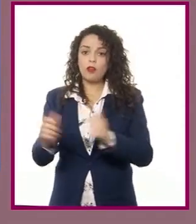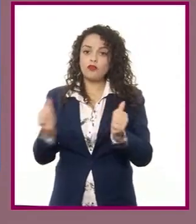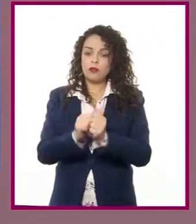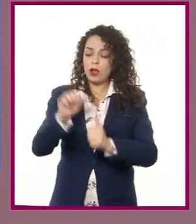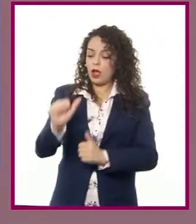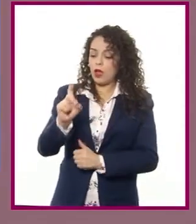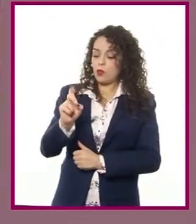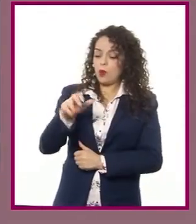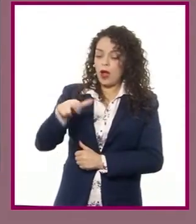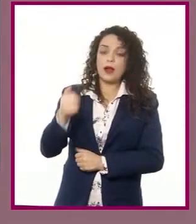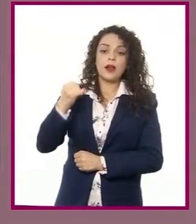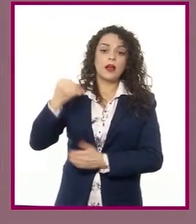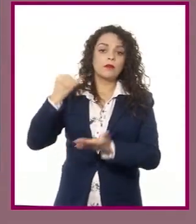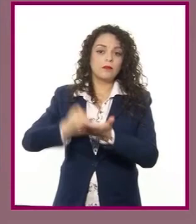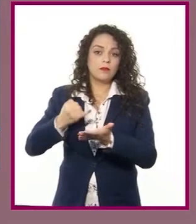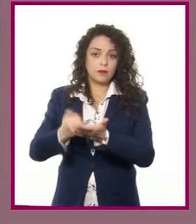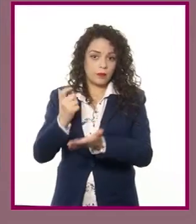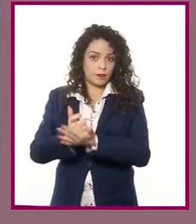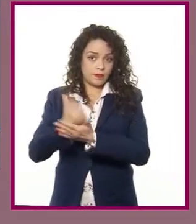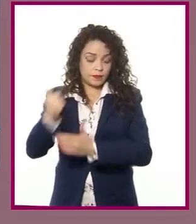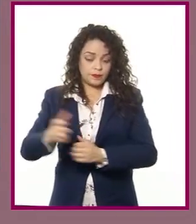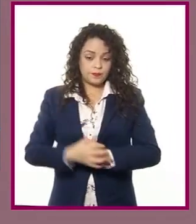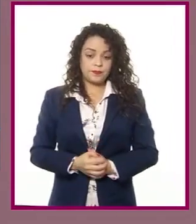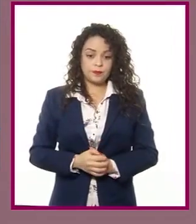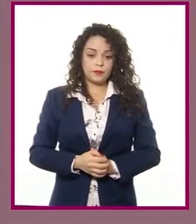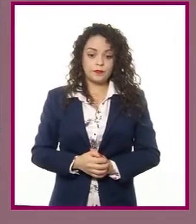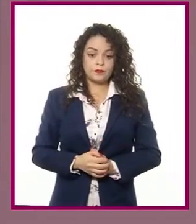e impuestos. Parte de la idea de que los